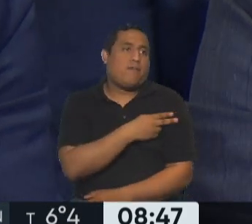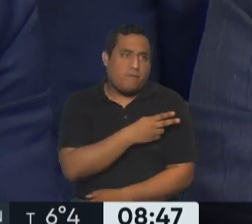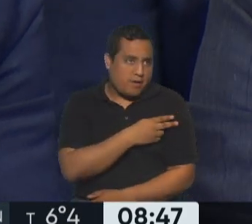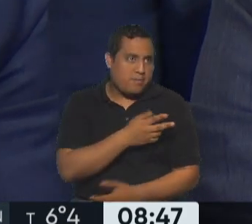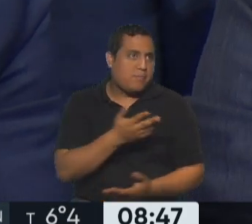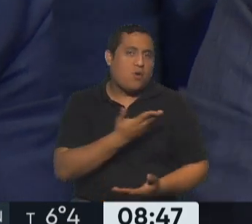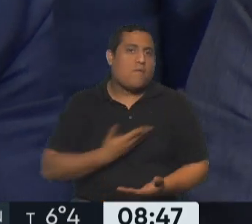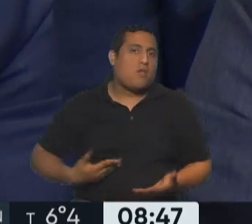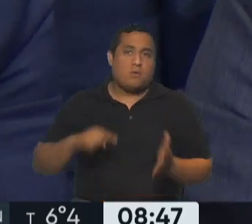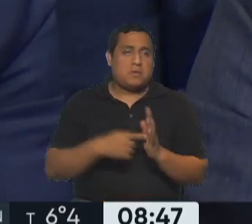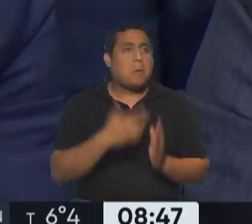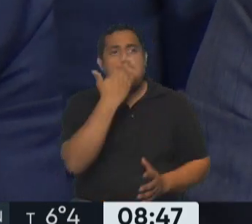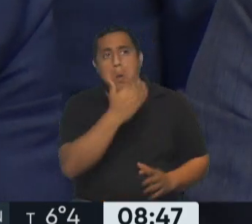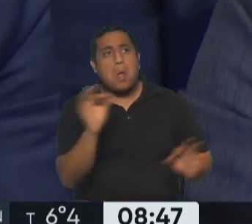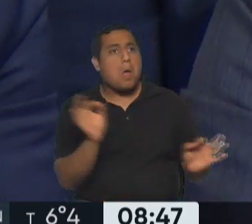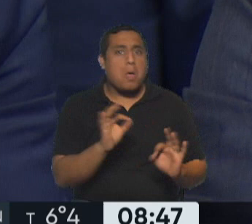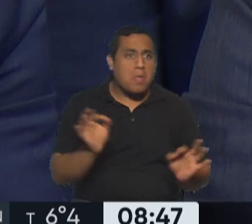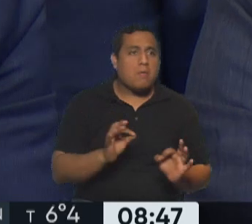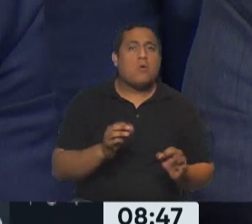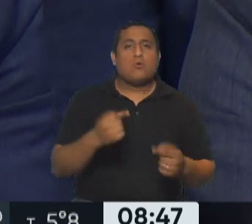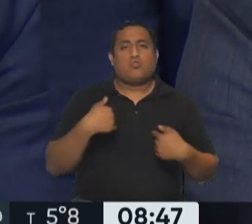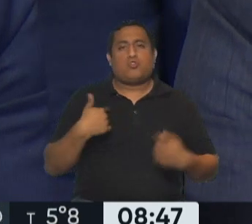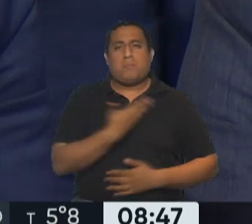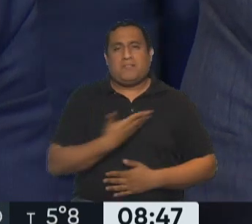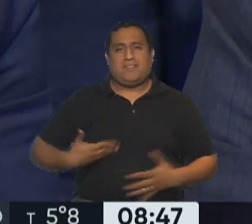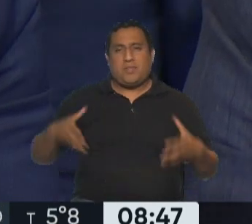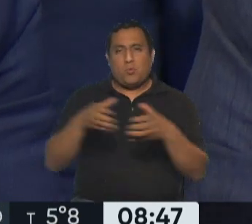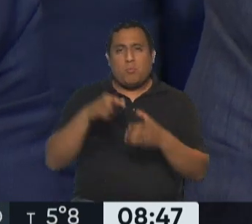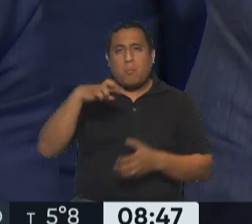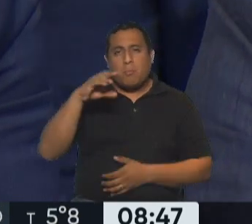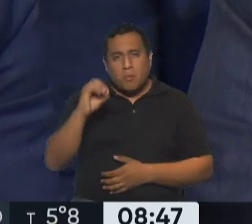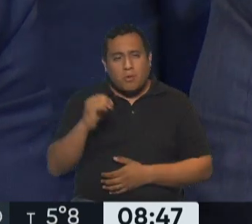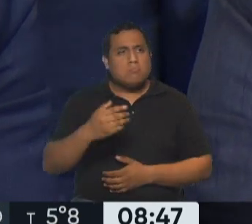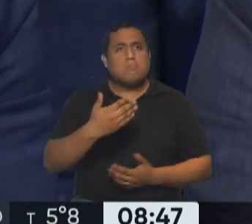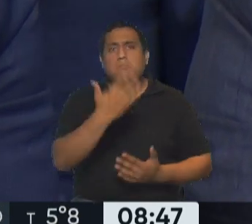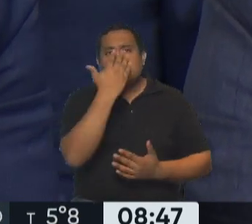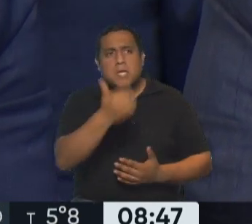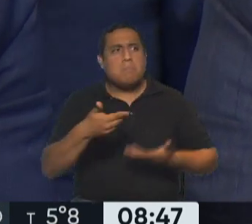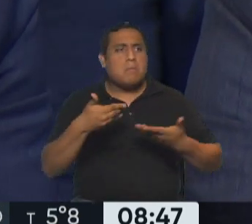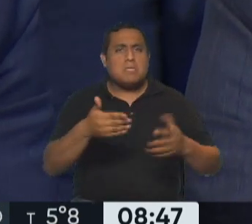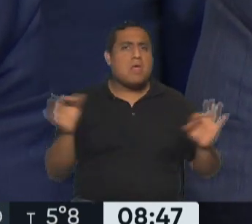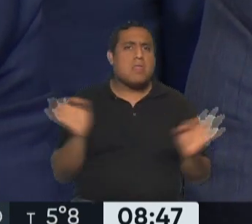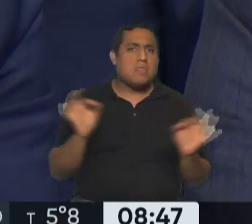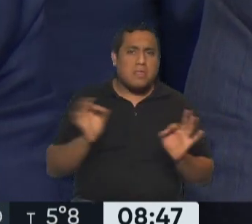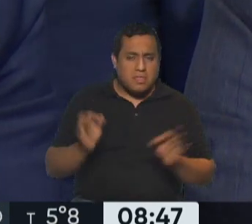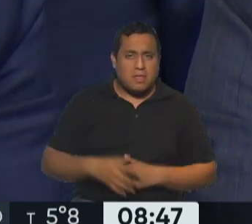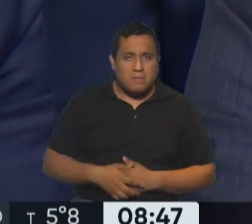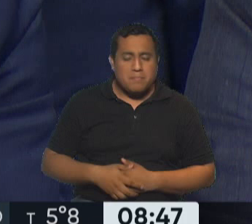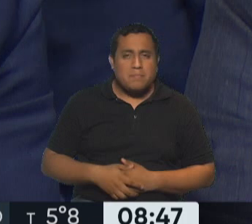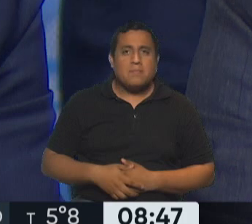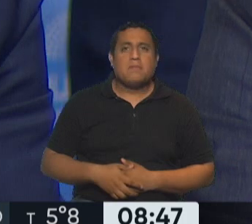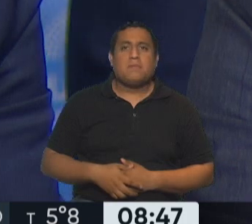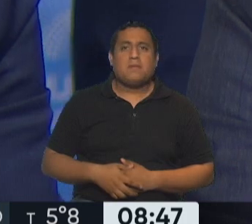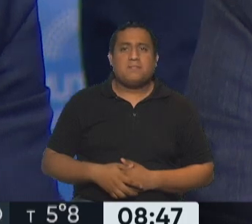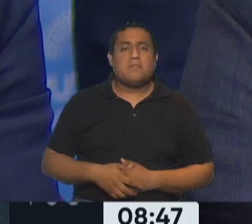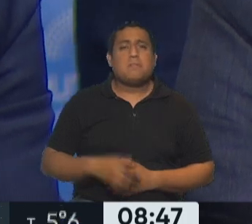como gobernador, ni en mi caso como presidente del PRO. Hemos recibido ninguna invitación a participar